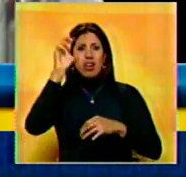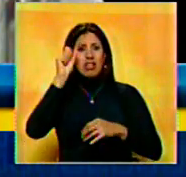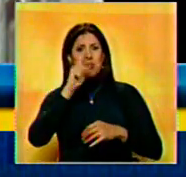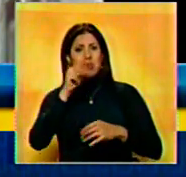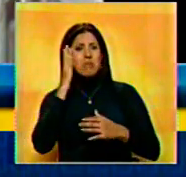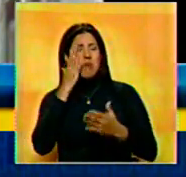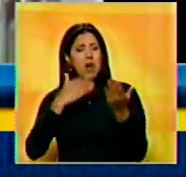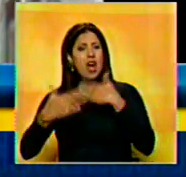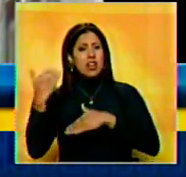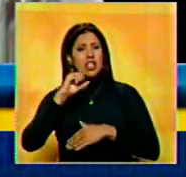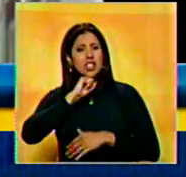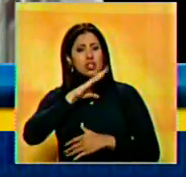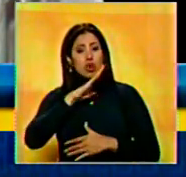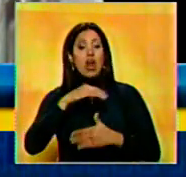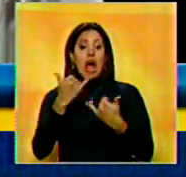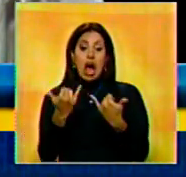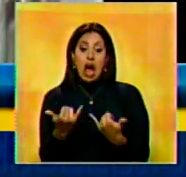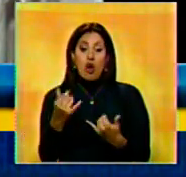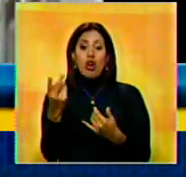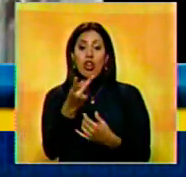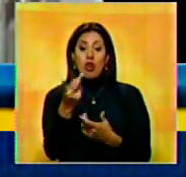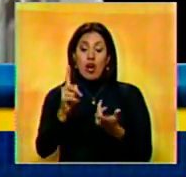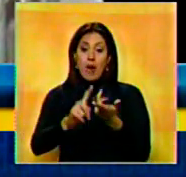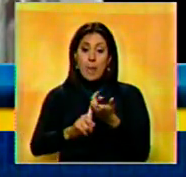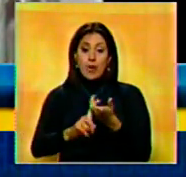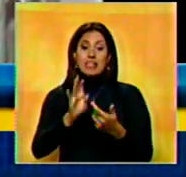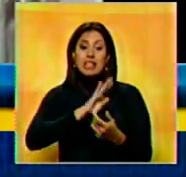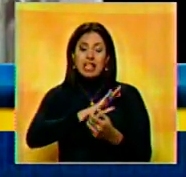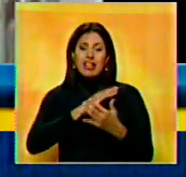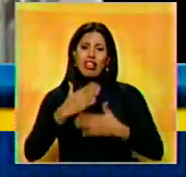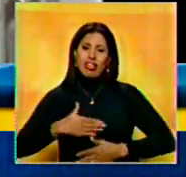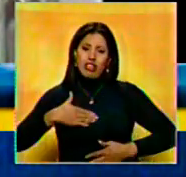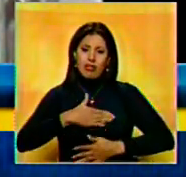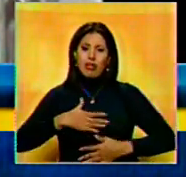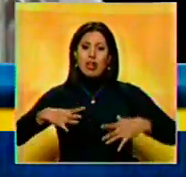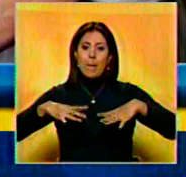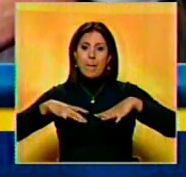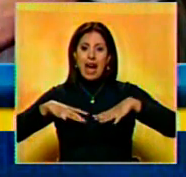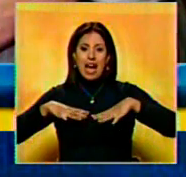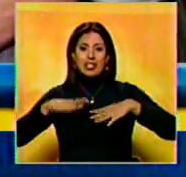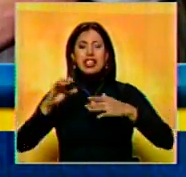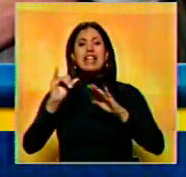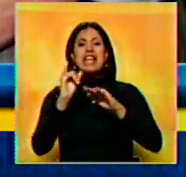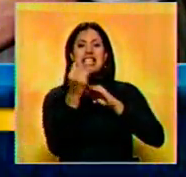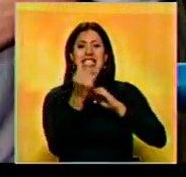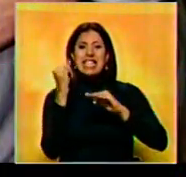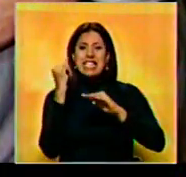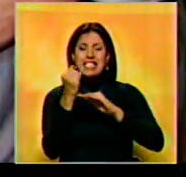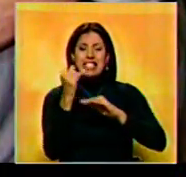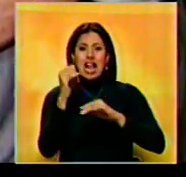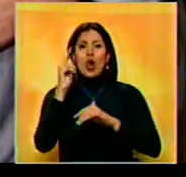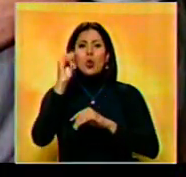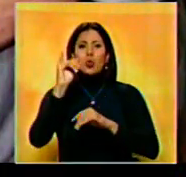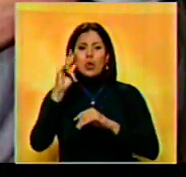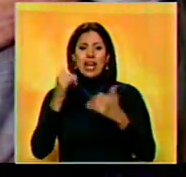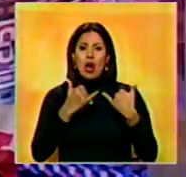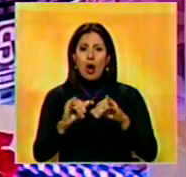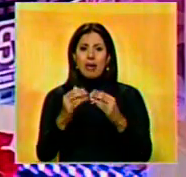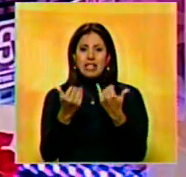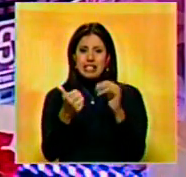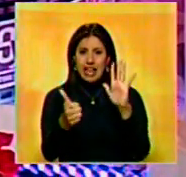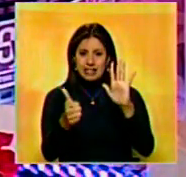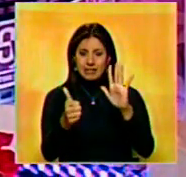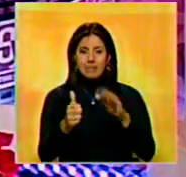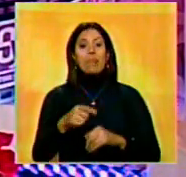enteren de todo esto. Por ahora, tanto Angelina como Brad se encuentran disfrutando de sus vacaciones por las Islas Turcas y Caicos junto a sus 6 hijos.